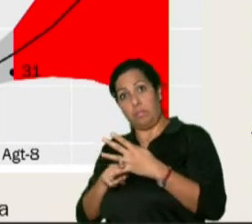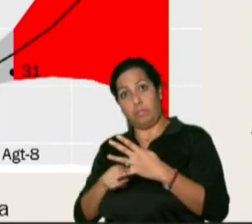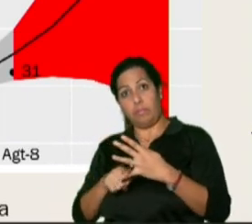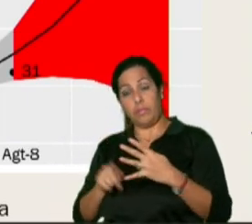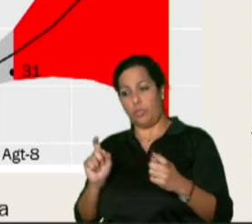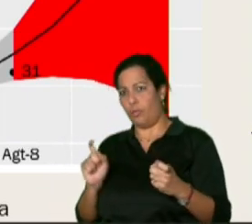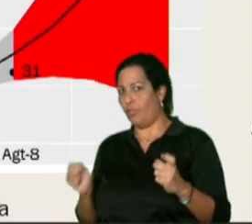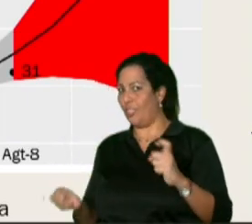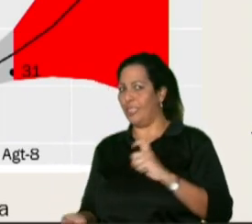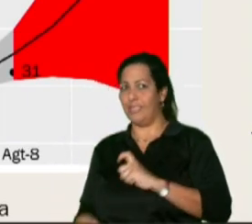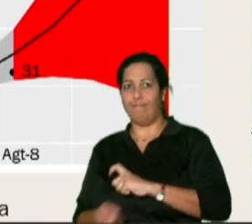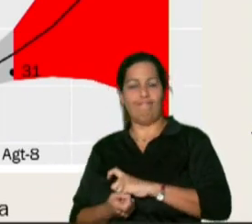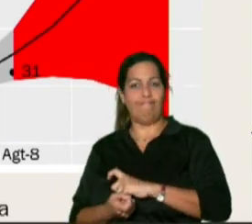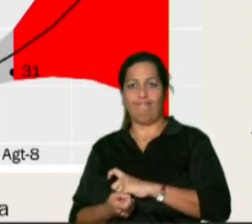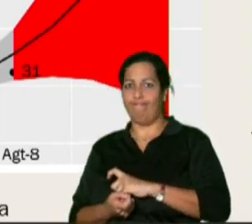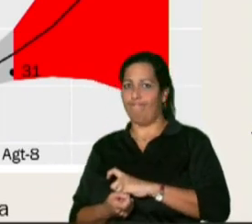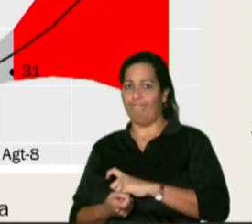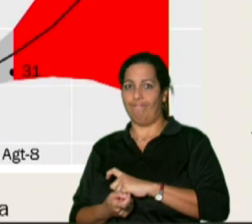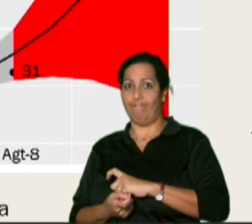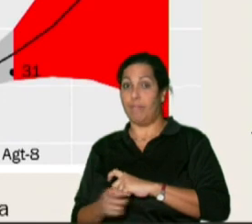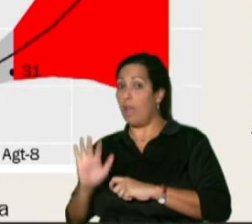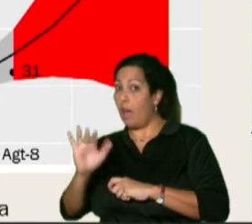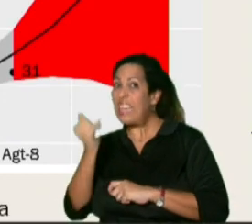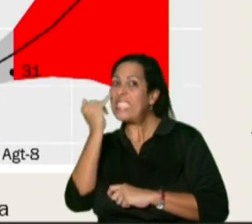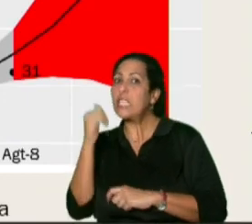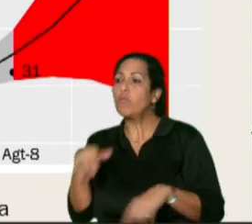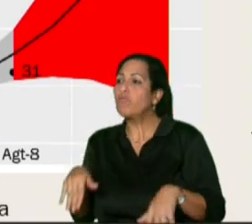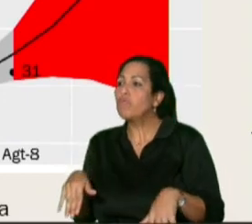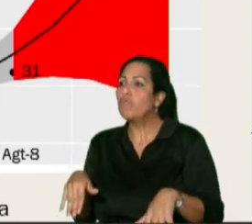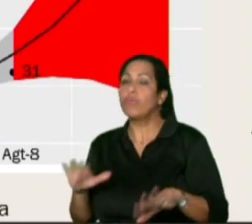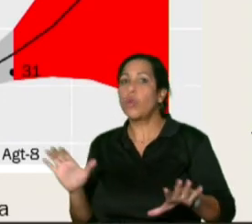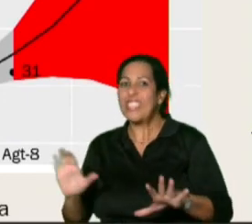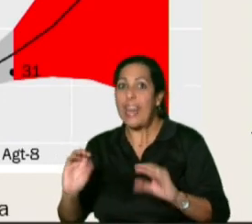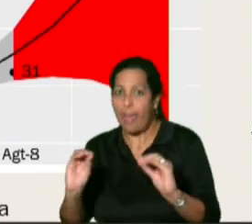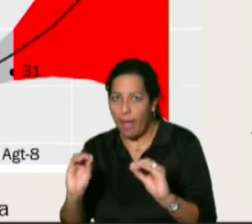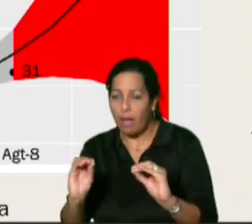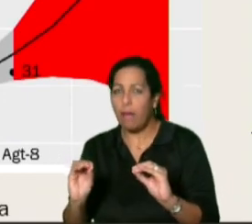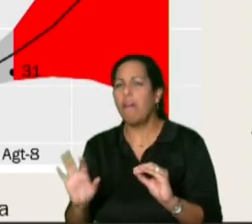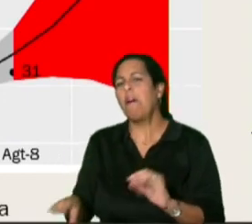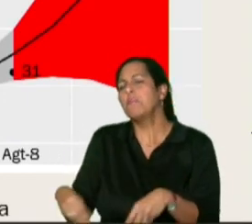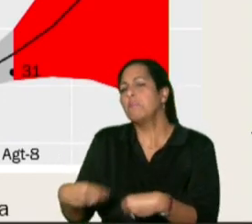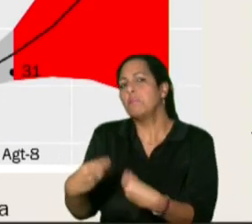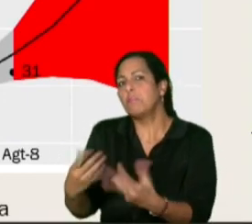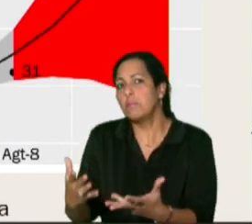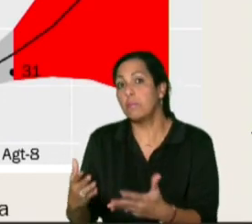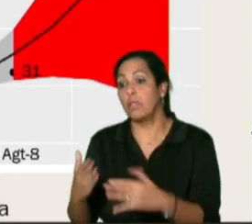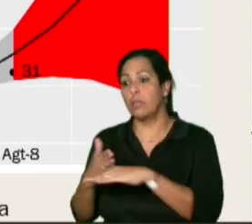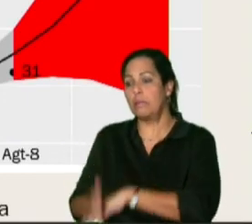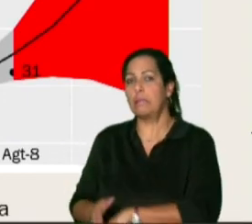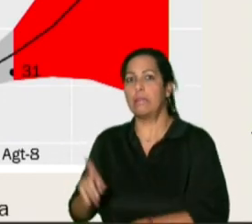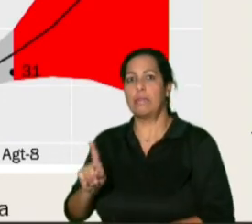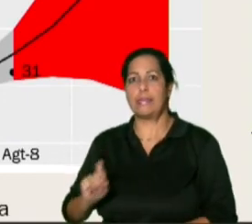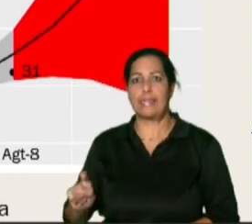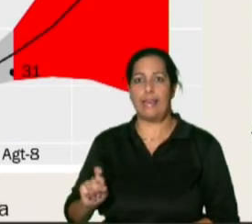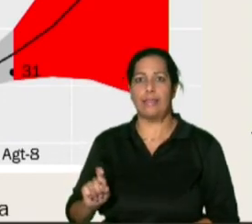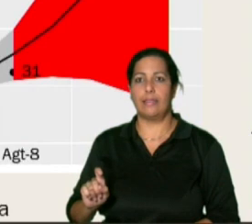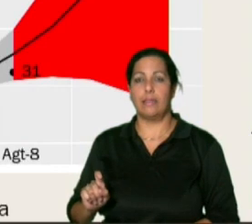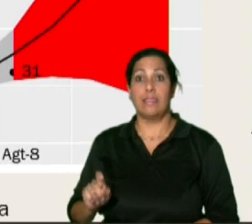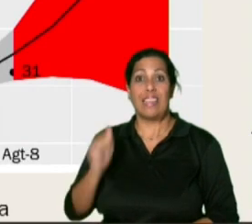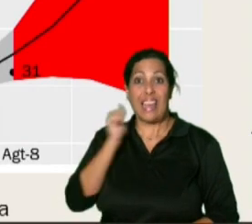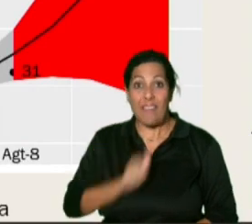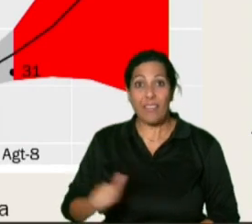eso cambiaría dramáticamente si no hiciéramos nada. Estaríamos hablando de más de 100. Y lo que veíamos diariamente,